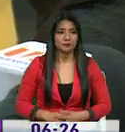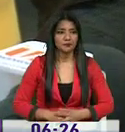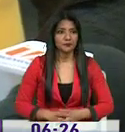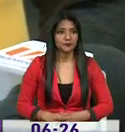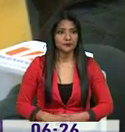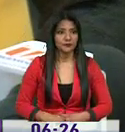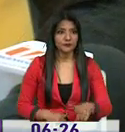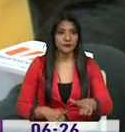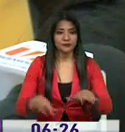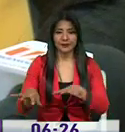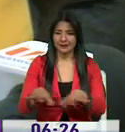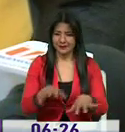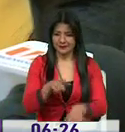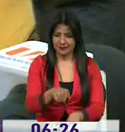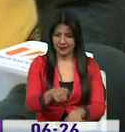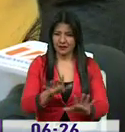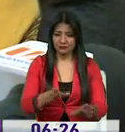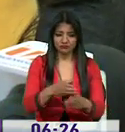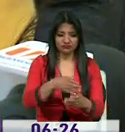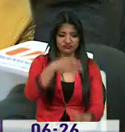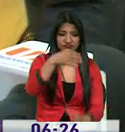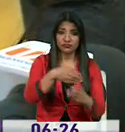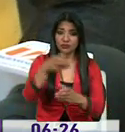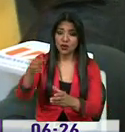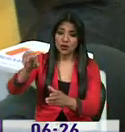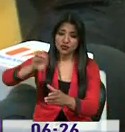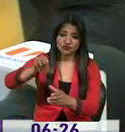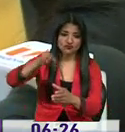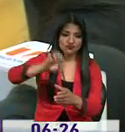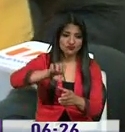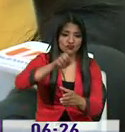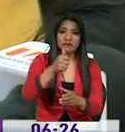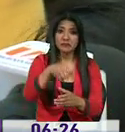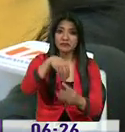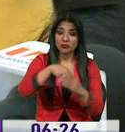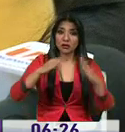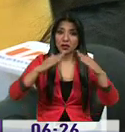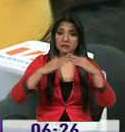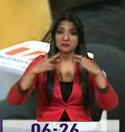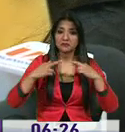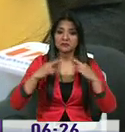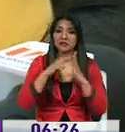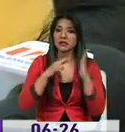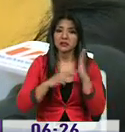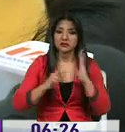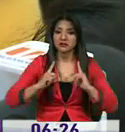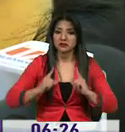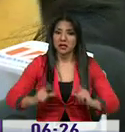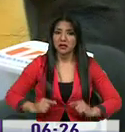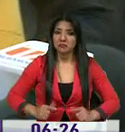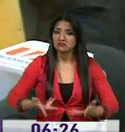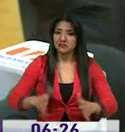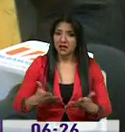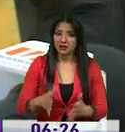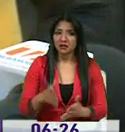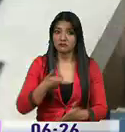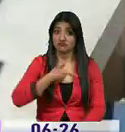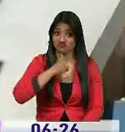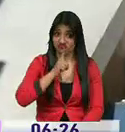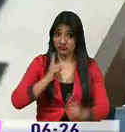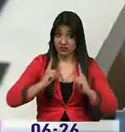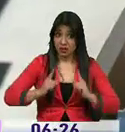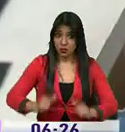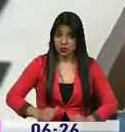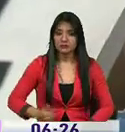de artículos que son envasados de manera artesana no tienen ningún tipo de registro ni ningún tipo de garantía para el consumo humano.